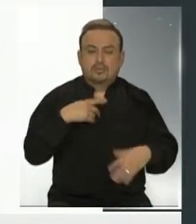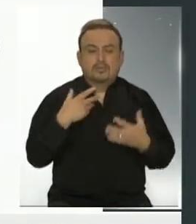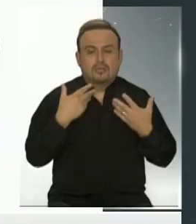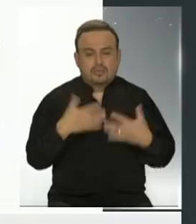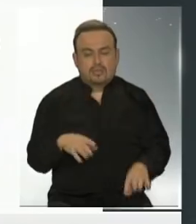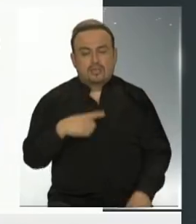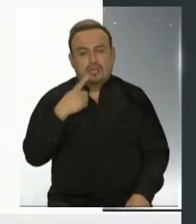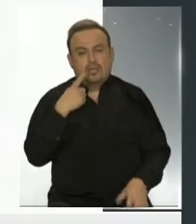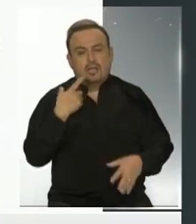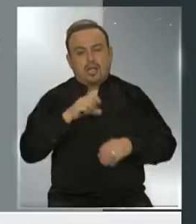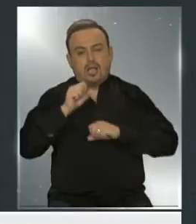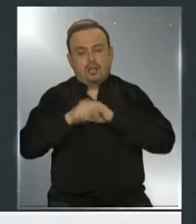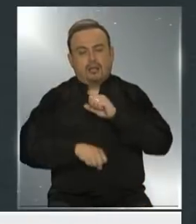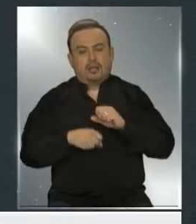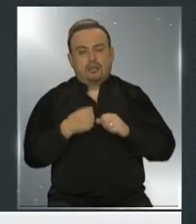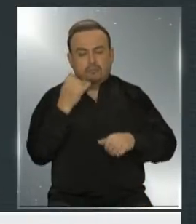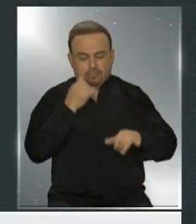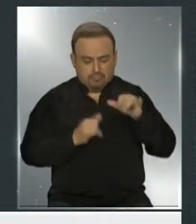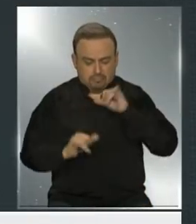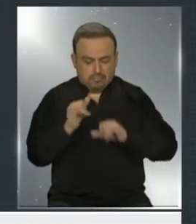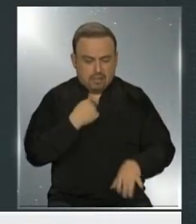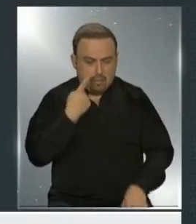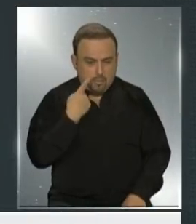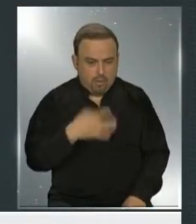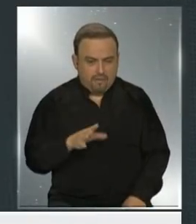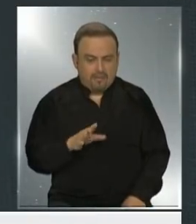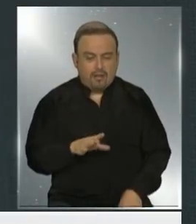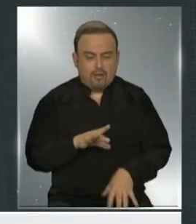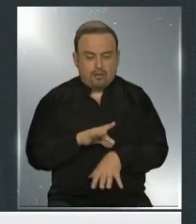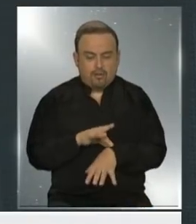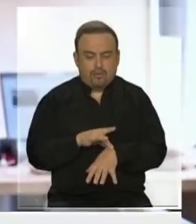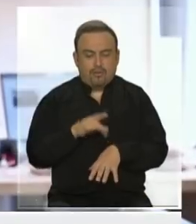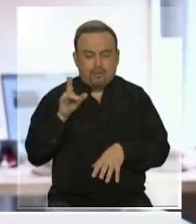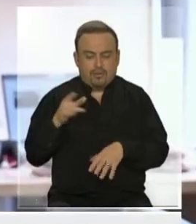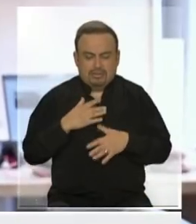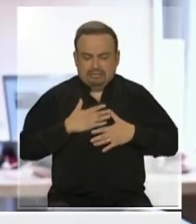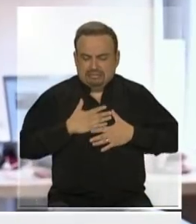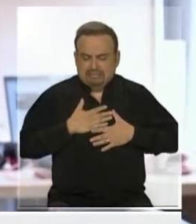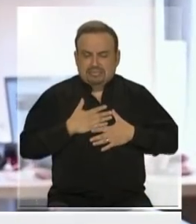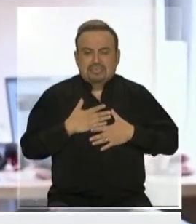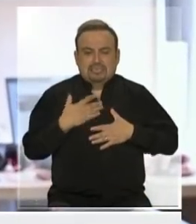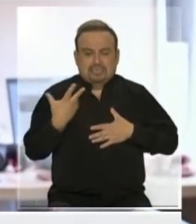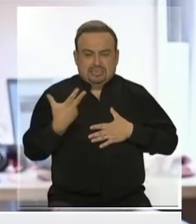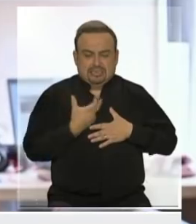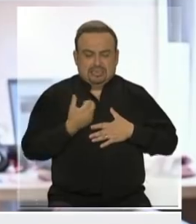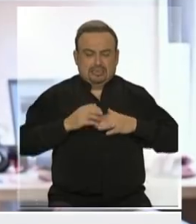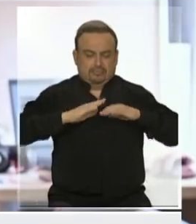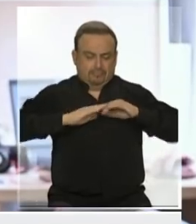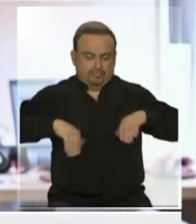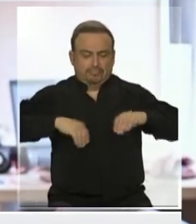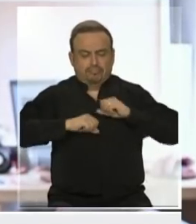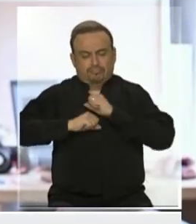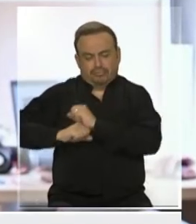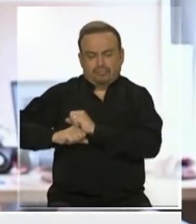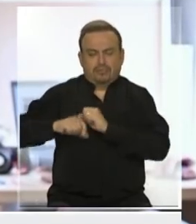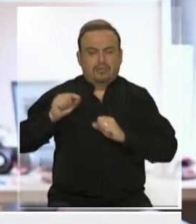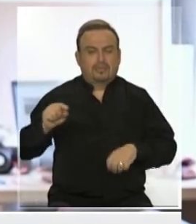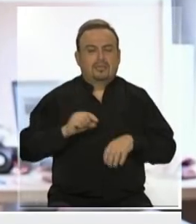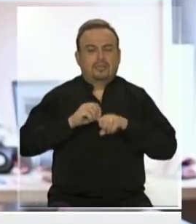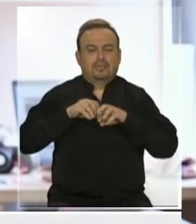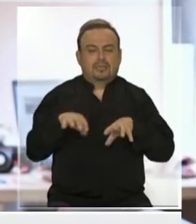fueron aprobados en ensayos humanos por lo menos de dos vacunas experimentales se para combatir el virus